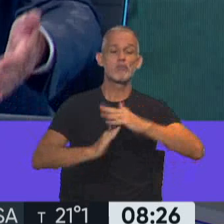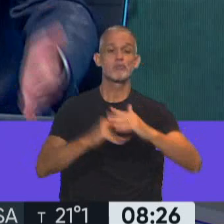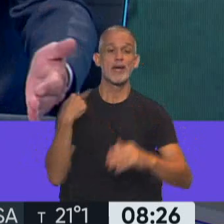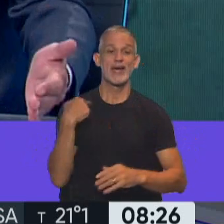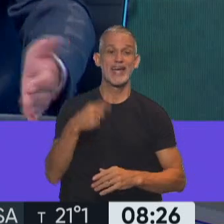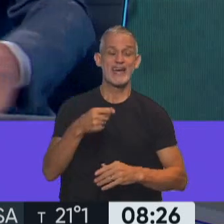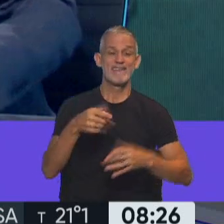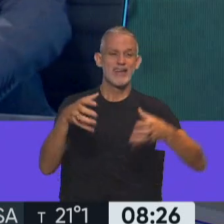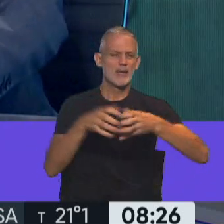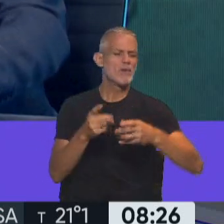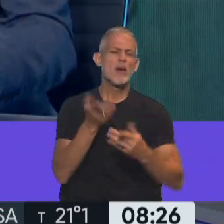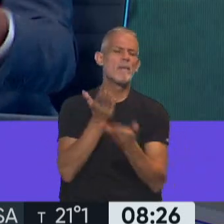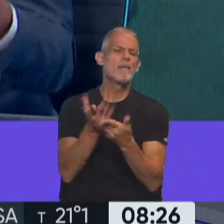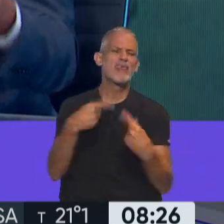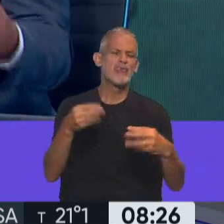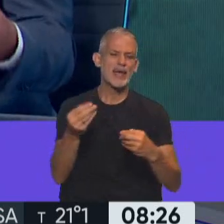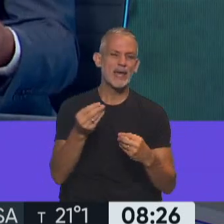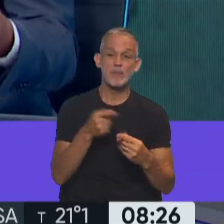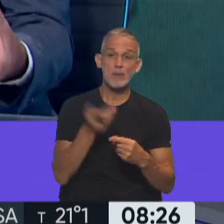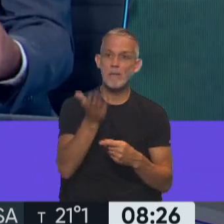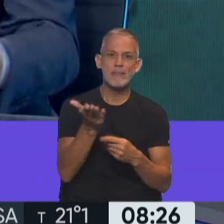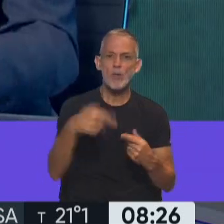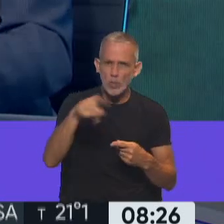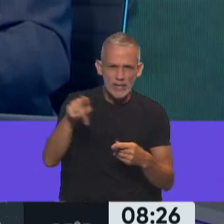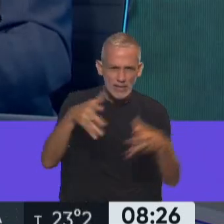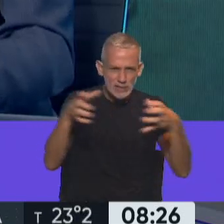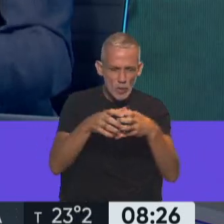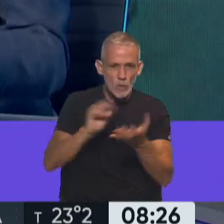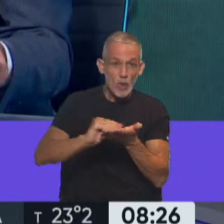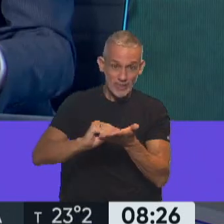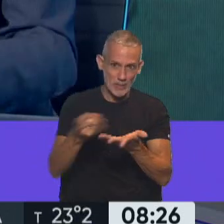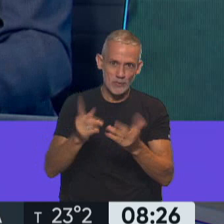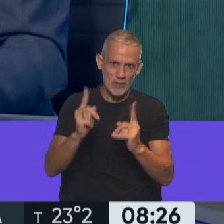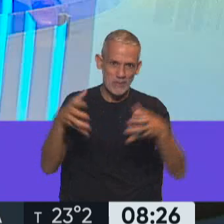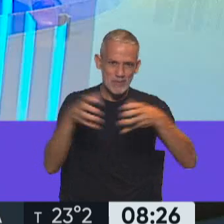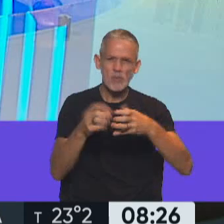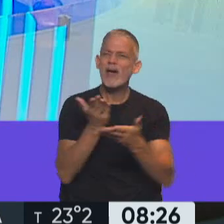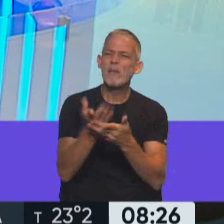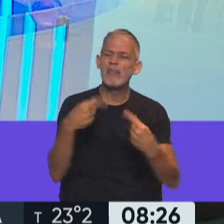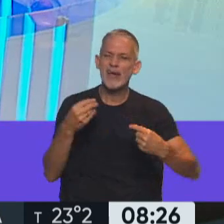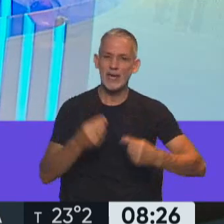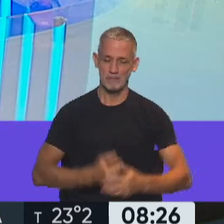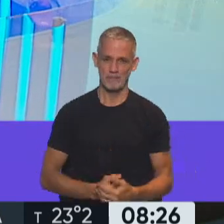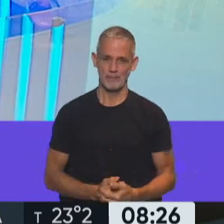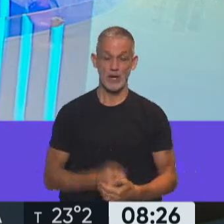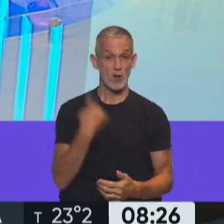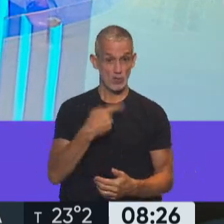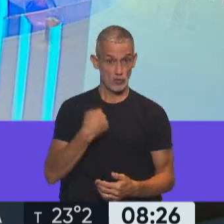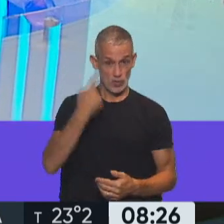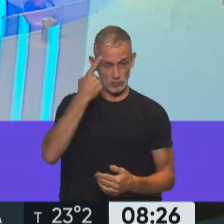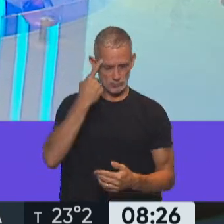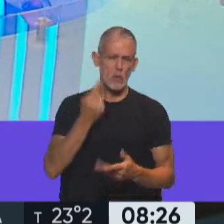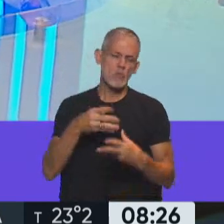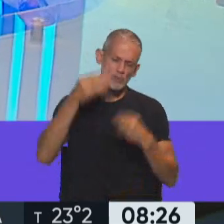del Frente de Todos en la Cámara de Diputados, Germán Martínez? ¿Qué le van a solicitar ustedes como integrantes justamente de ese bloque? No, básicamente lo que hemos planteado